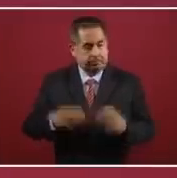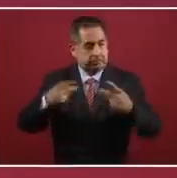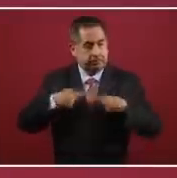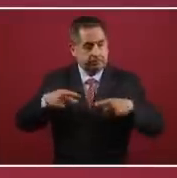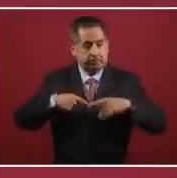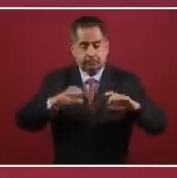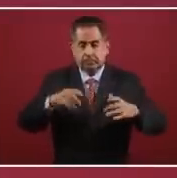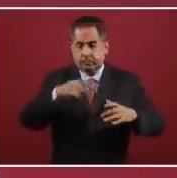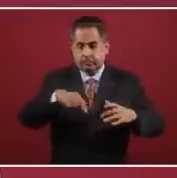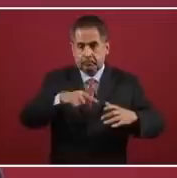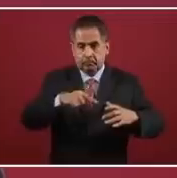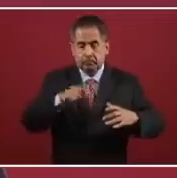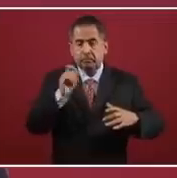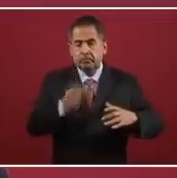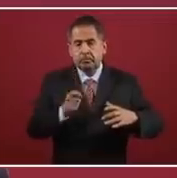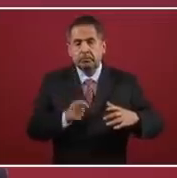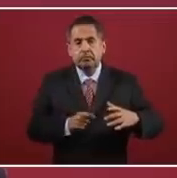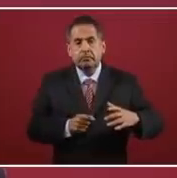personas que